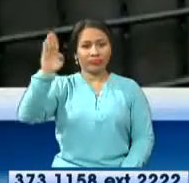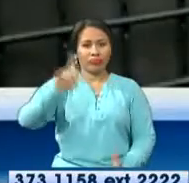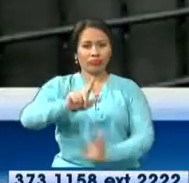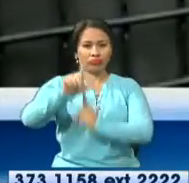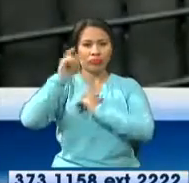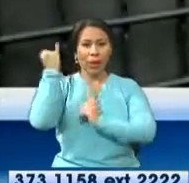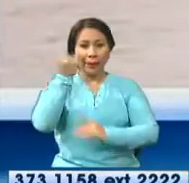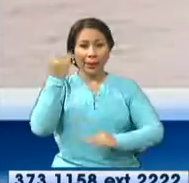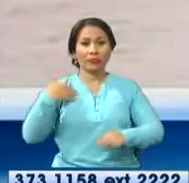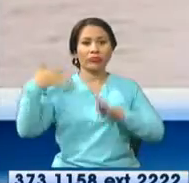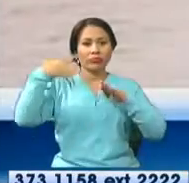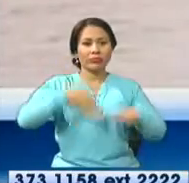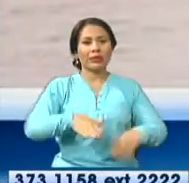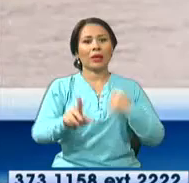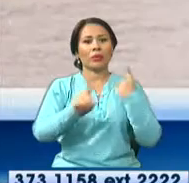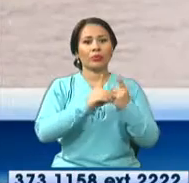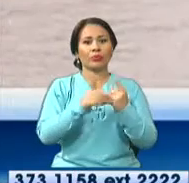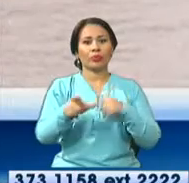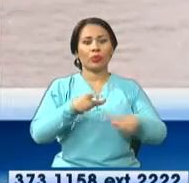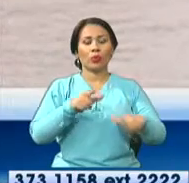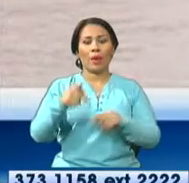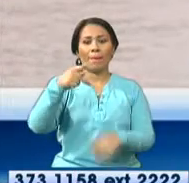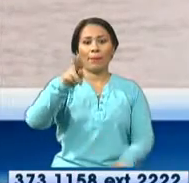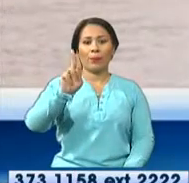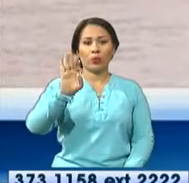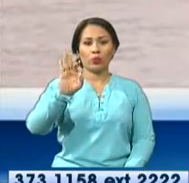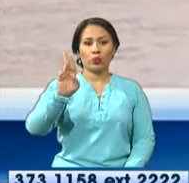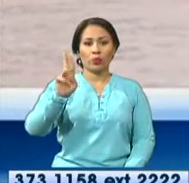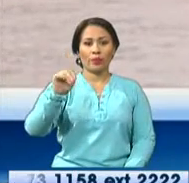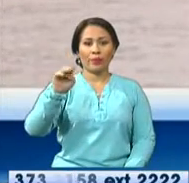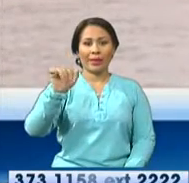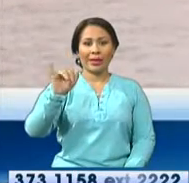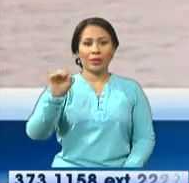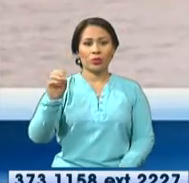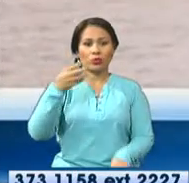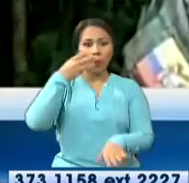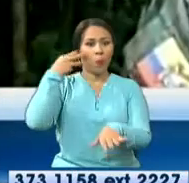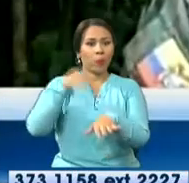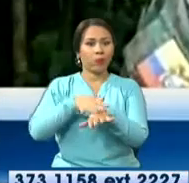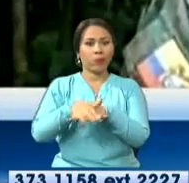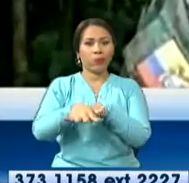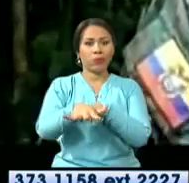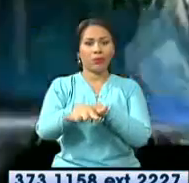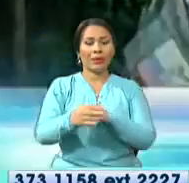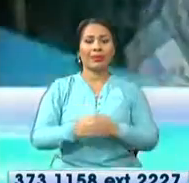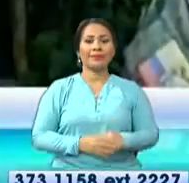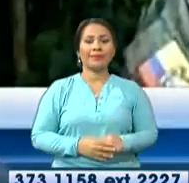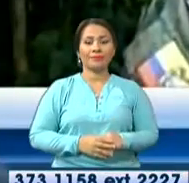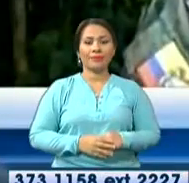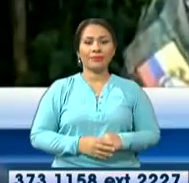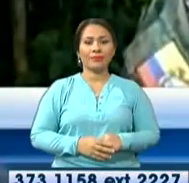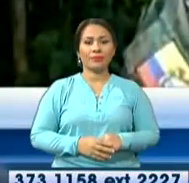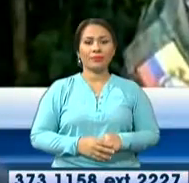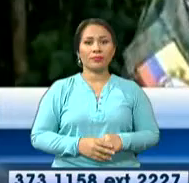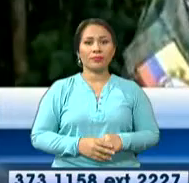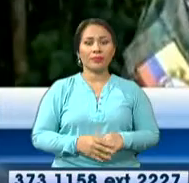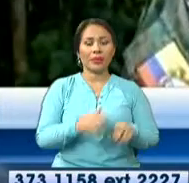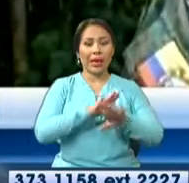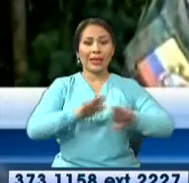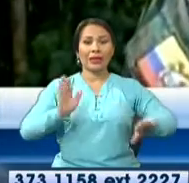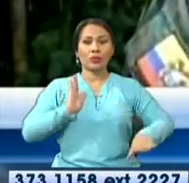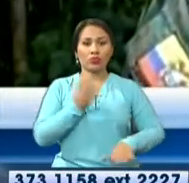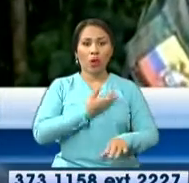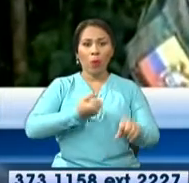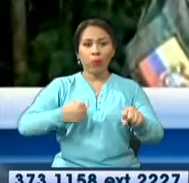el ejército en el cantón Putumayo, provincia de Sucumbíos. Una de nuestras patrullas realizó el hallazgo